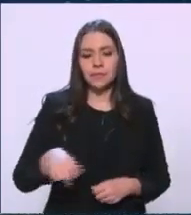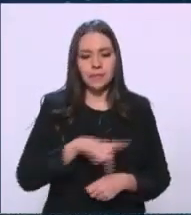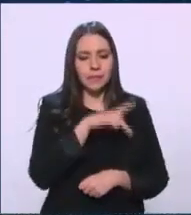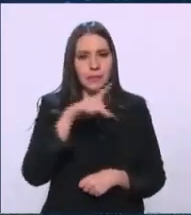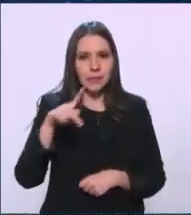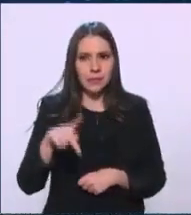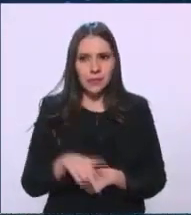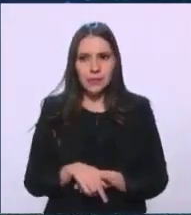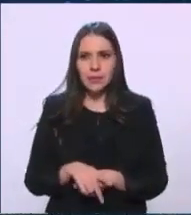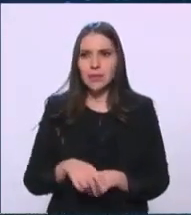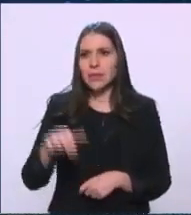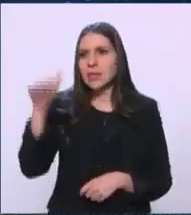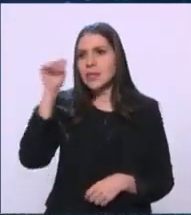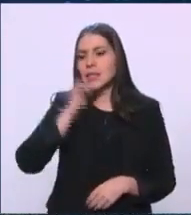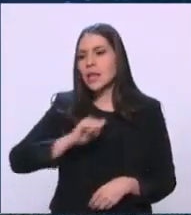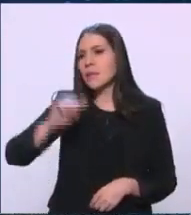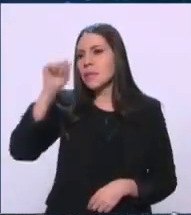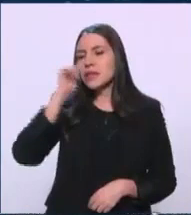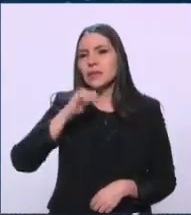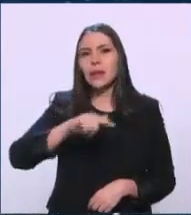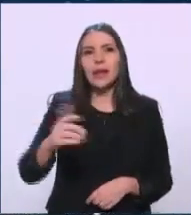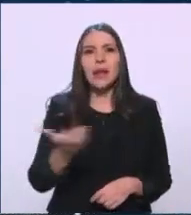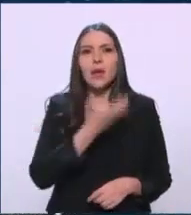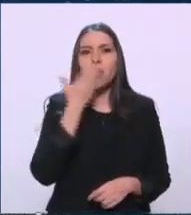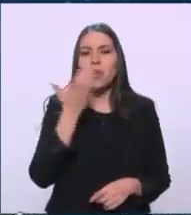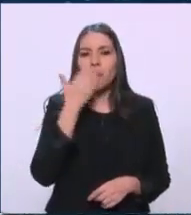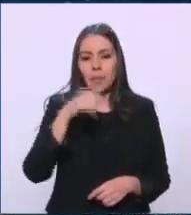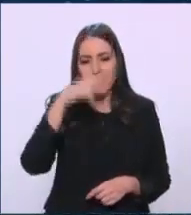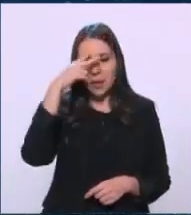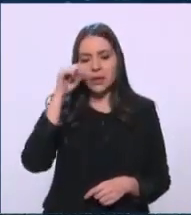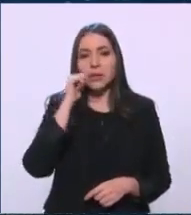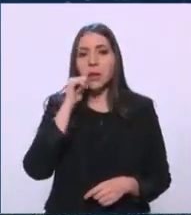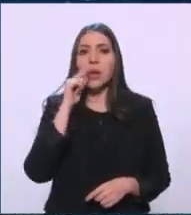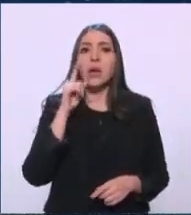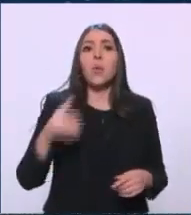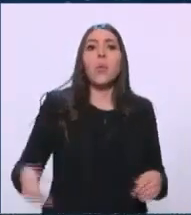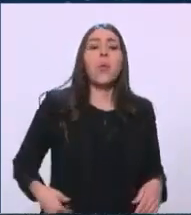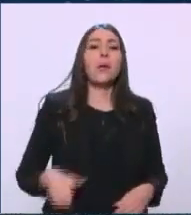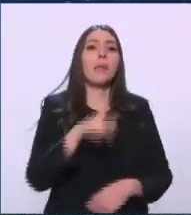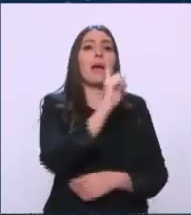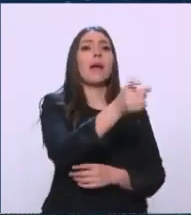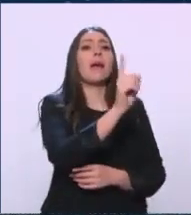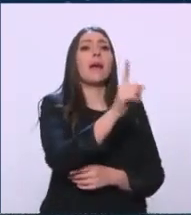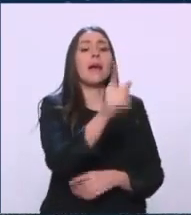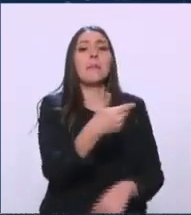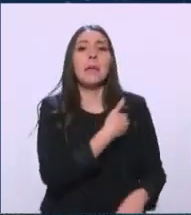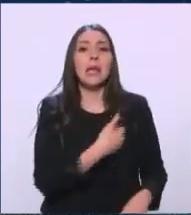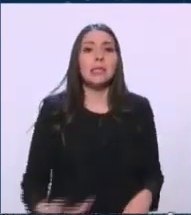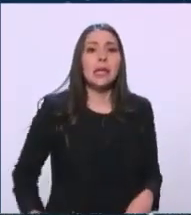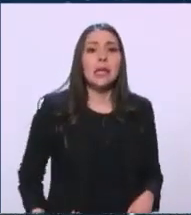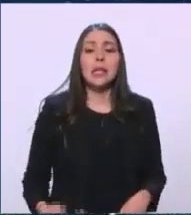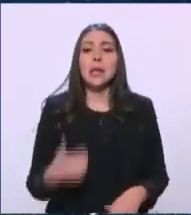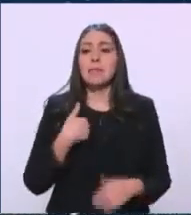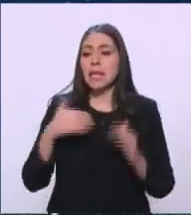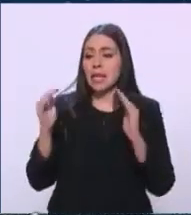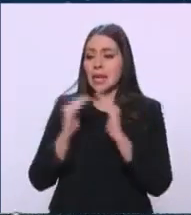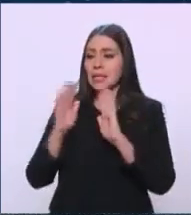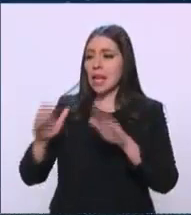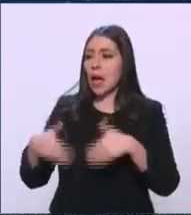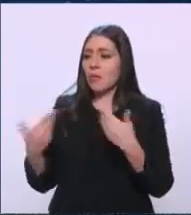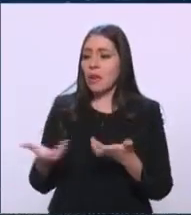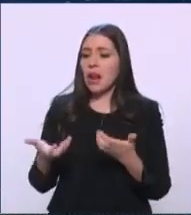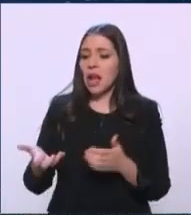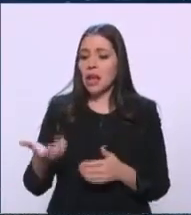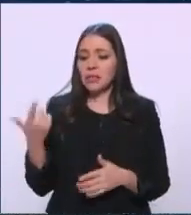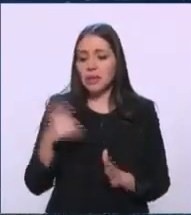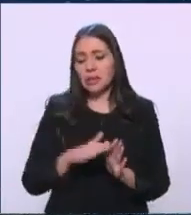en el que le echamos la culpa al presidente hasta del bache que está fuera de nuestra casa, ¿qué tanto habrán